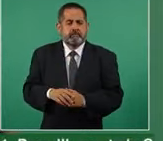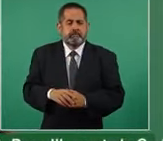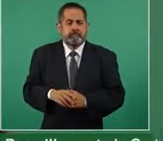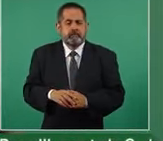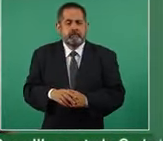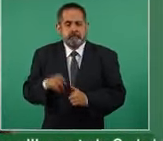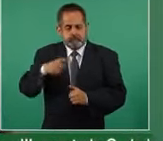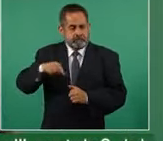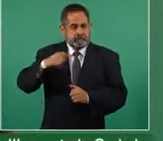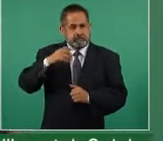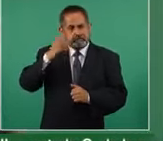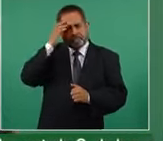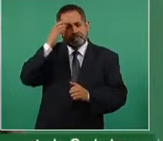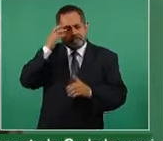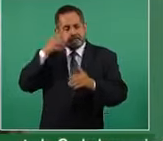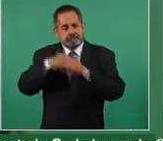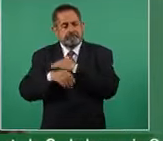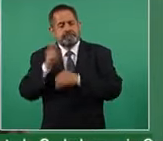conocer